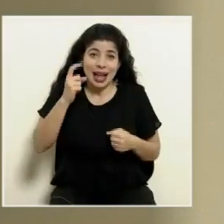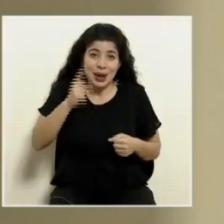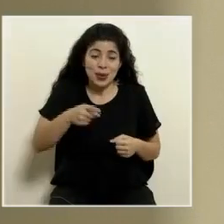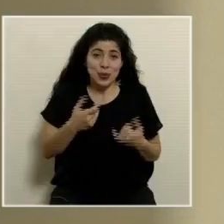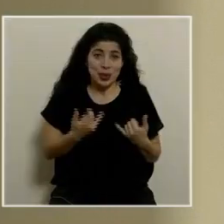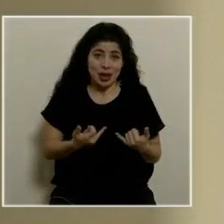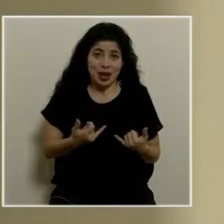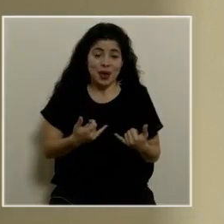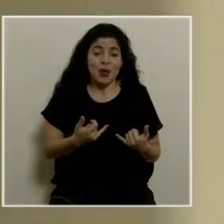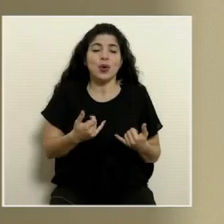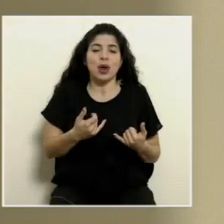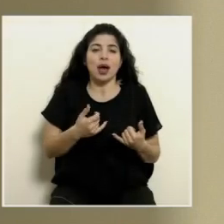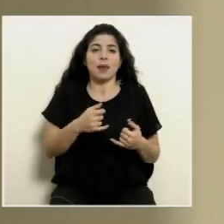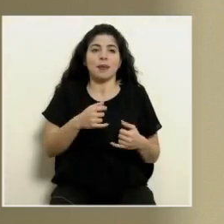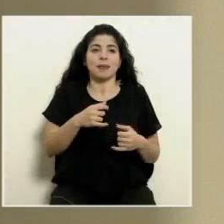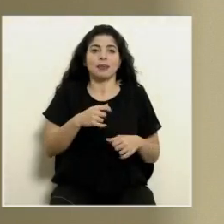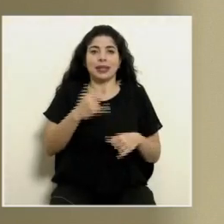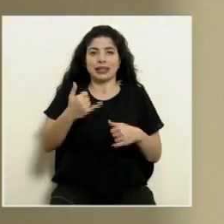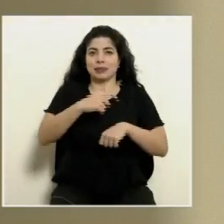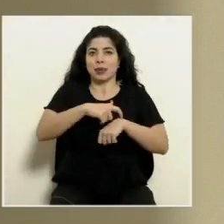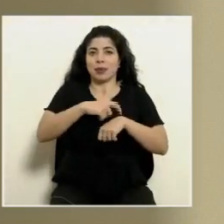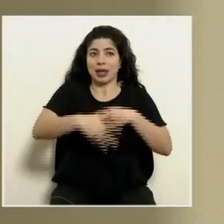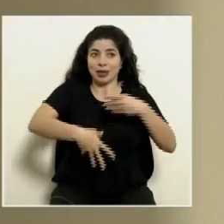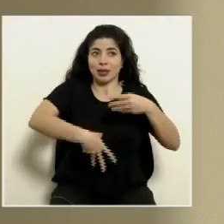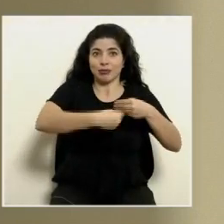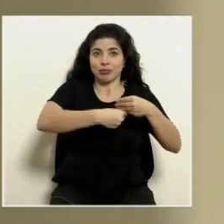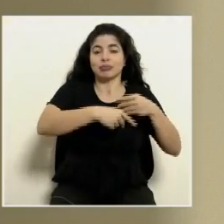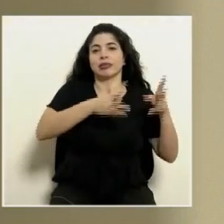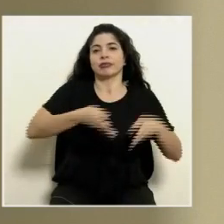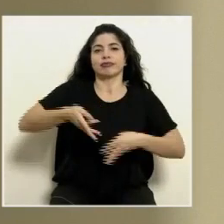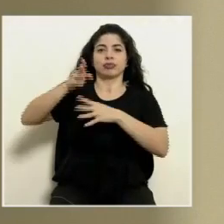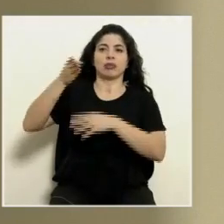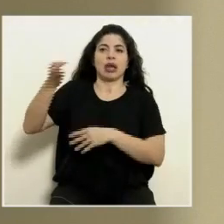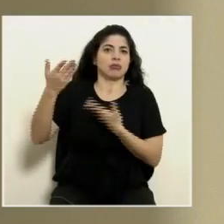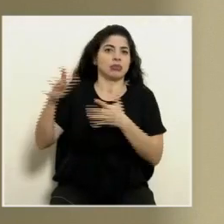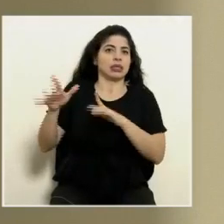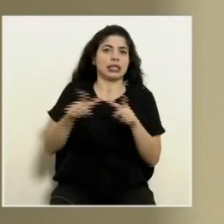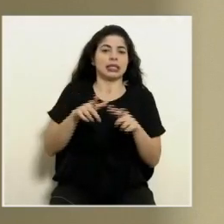se encuentran en este momento vigentes.